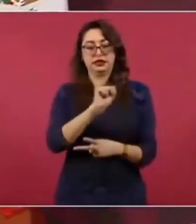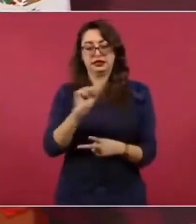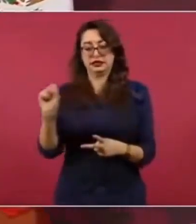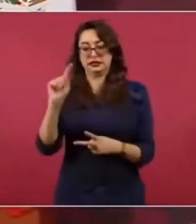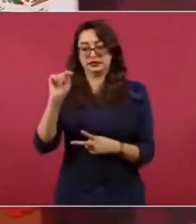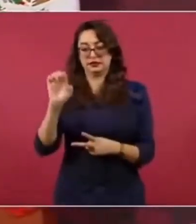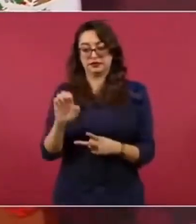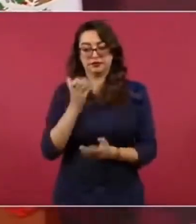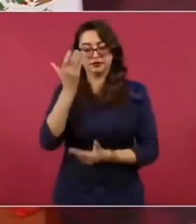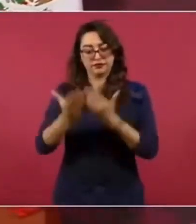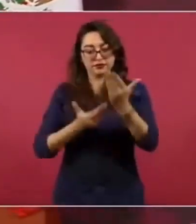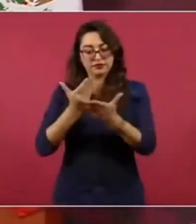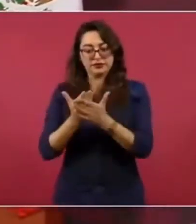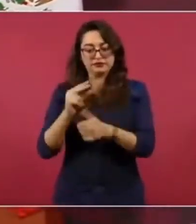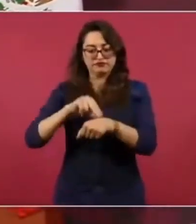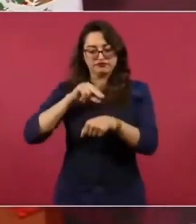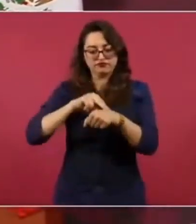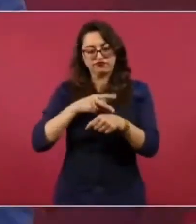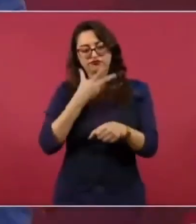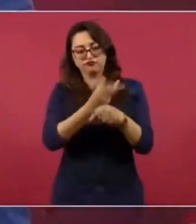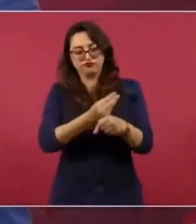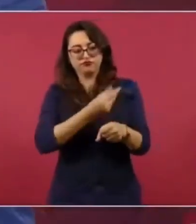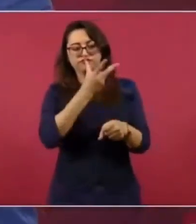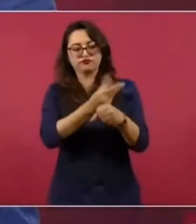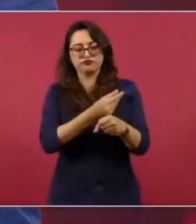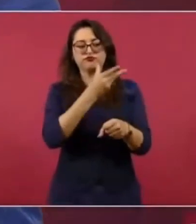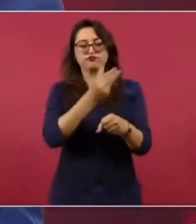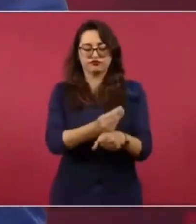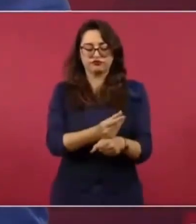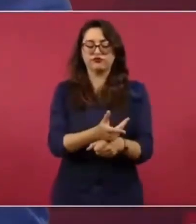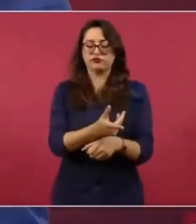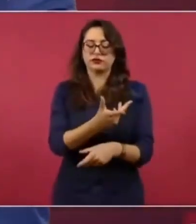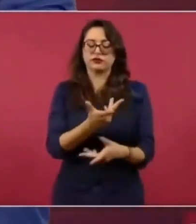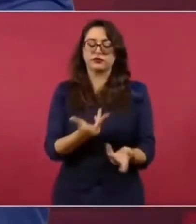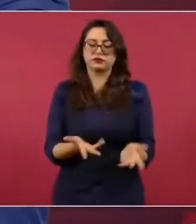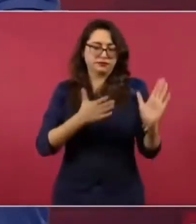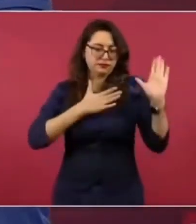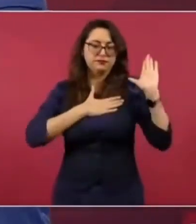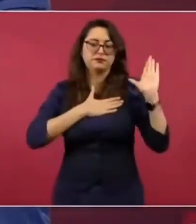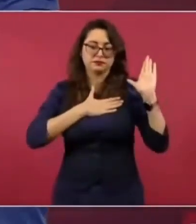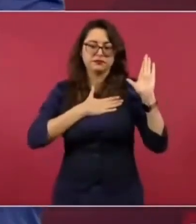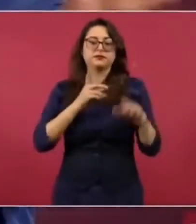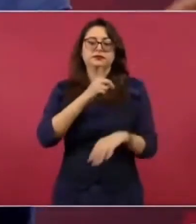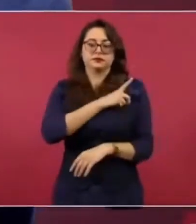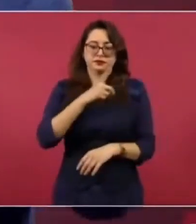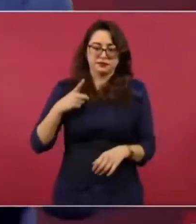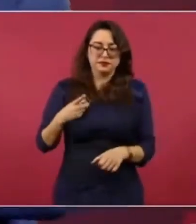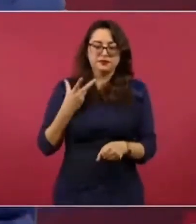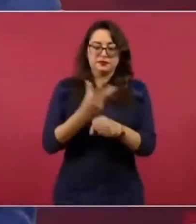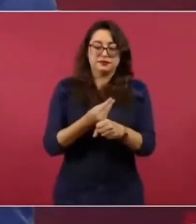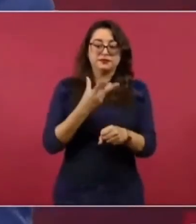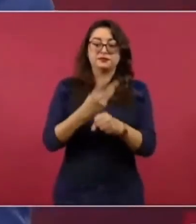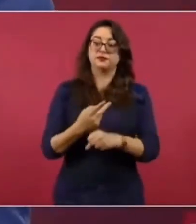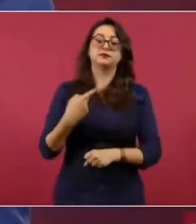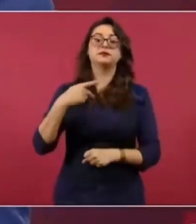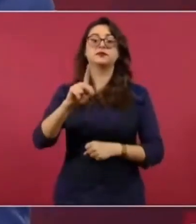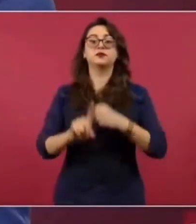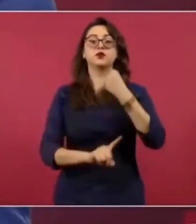también hicimos el compromiso de que tiene que funcionar bien, porque saquearon el ISSSTE,